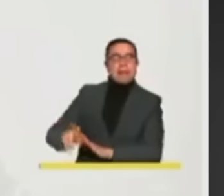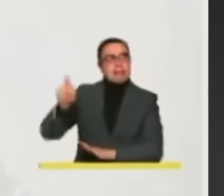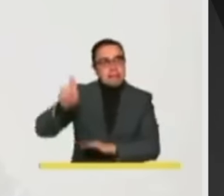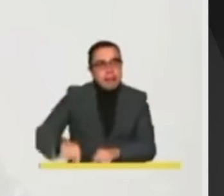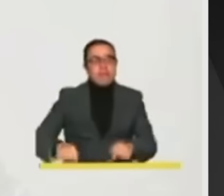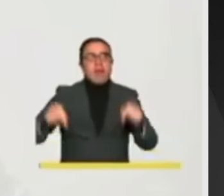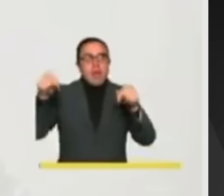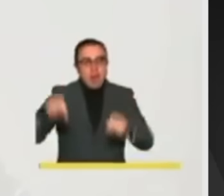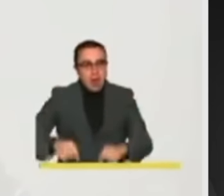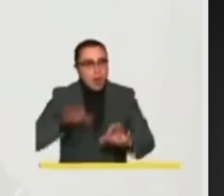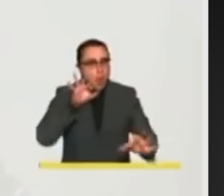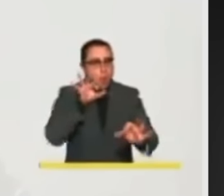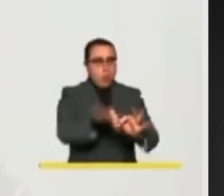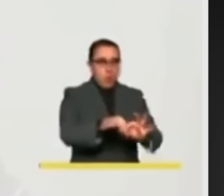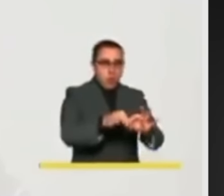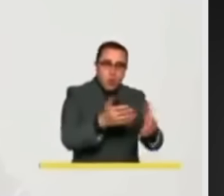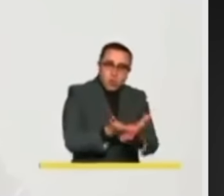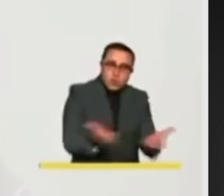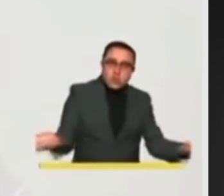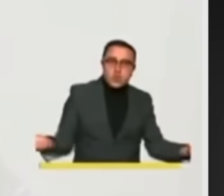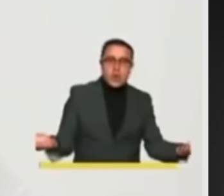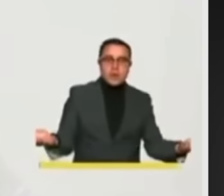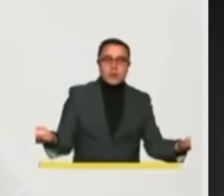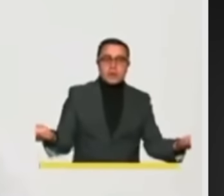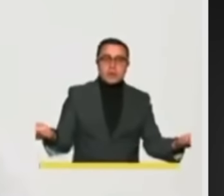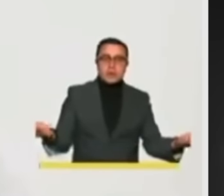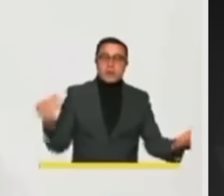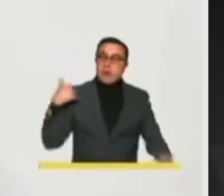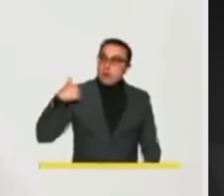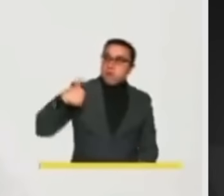desarrollarlas con ustedes y tenemos 3 años,